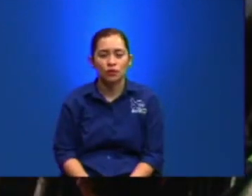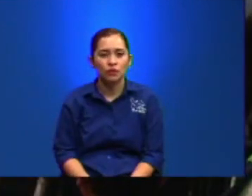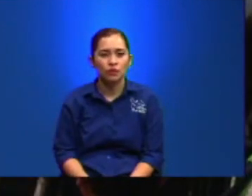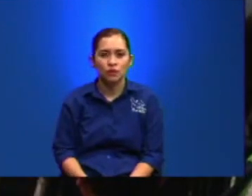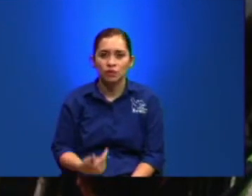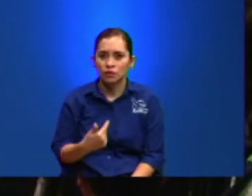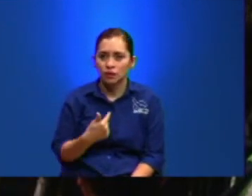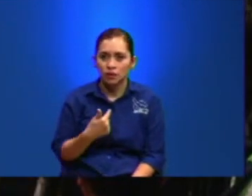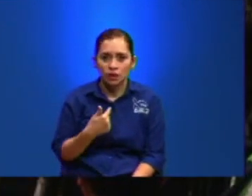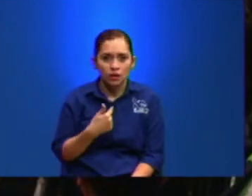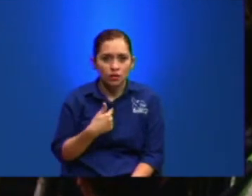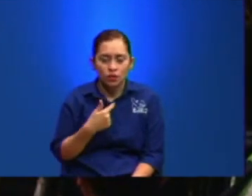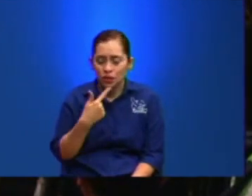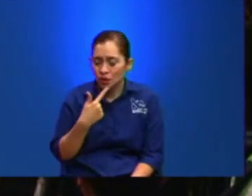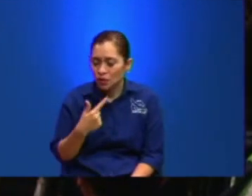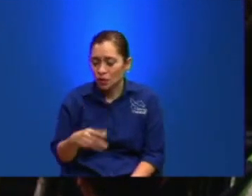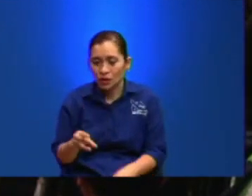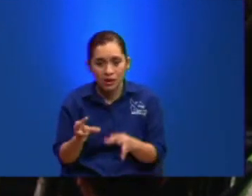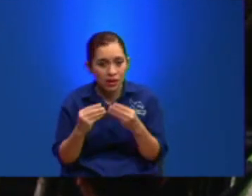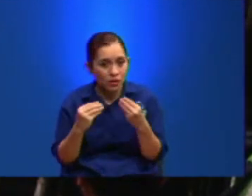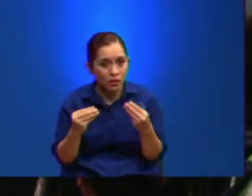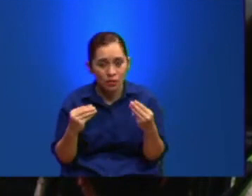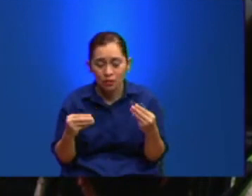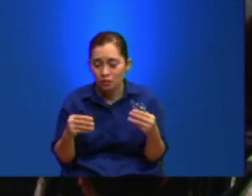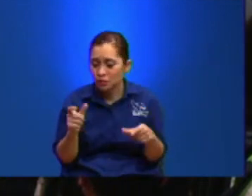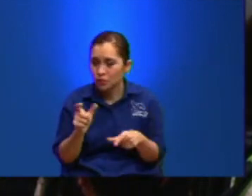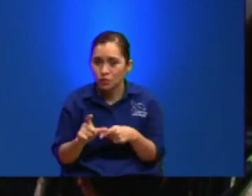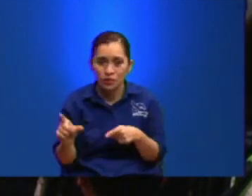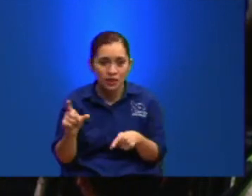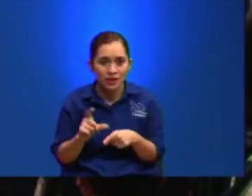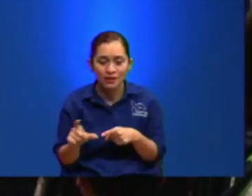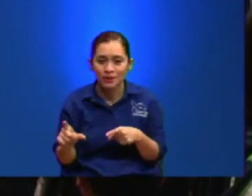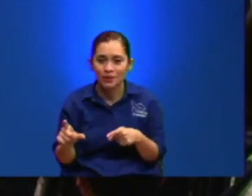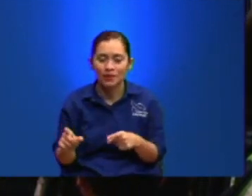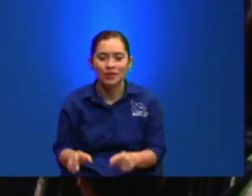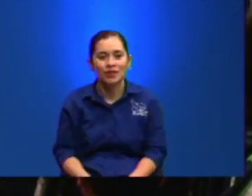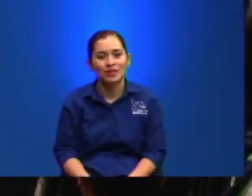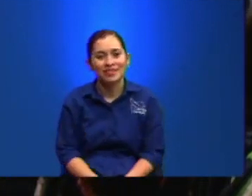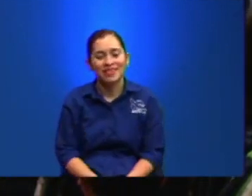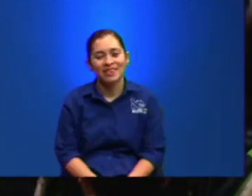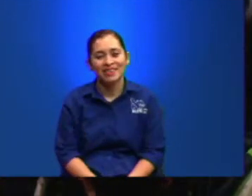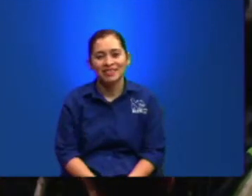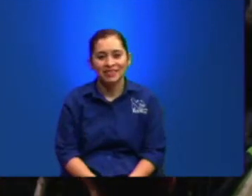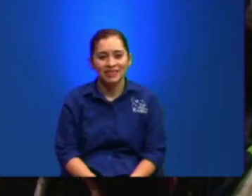señor sólo como penitencia vivo a dos cuadras pues pero ahora